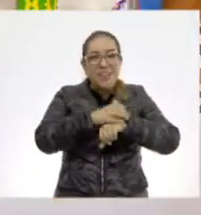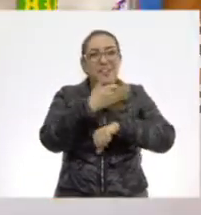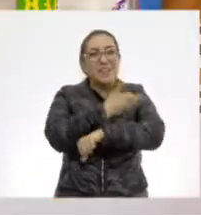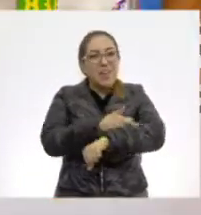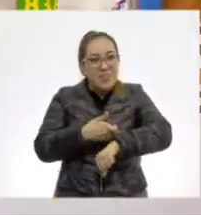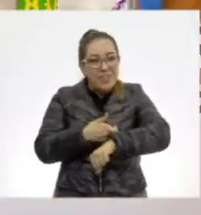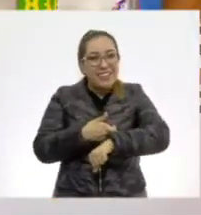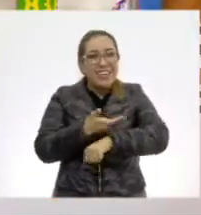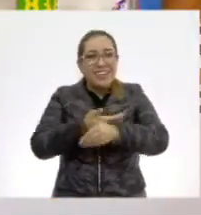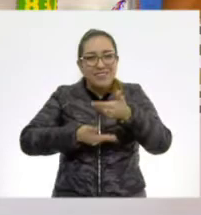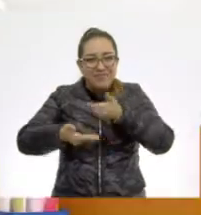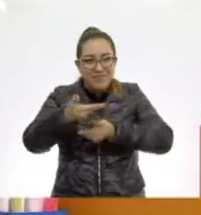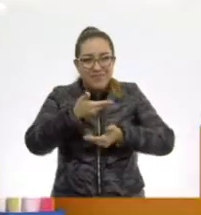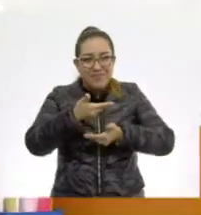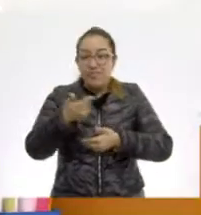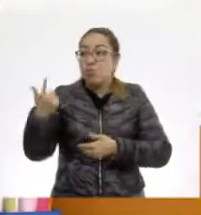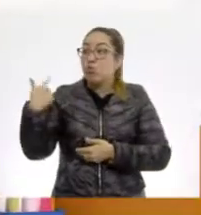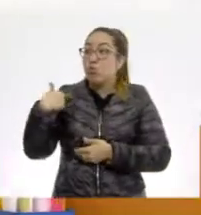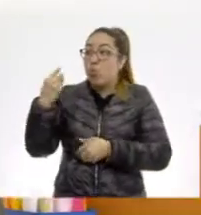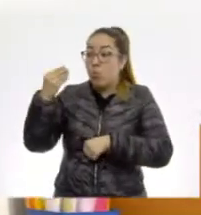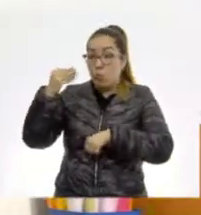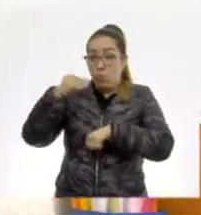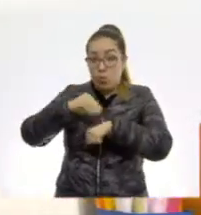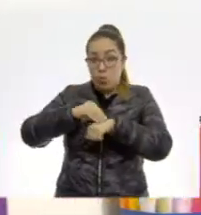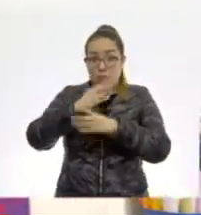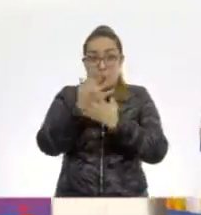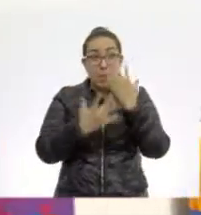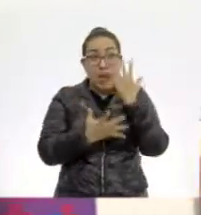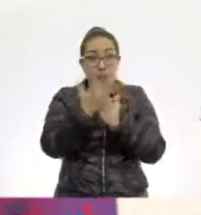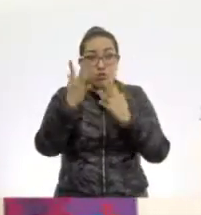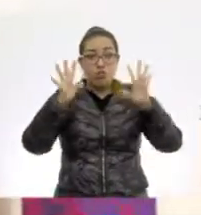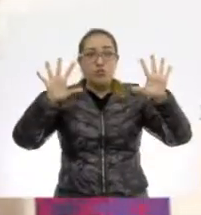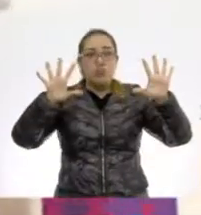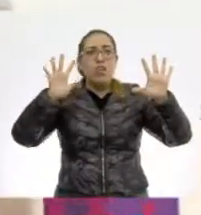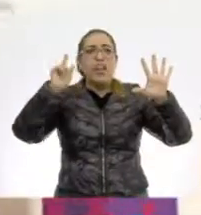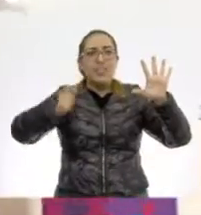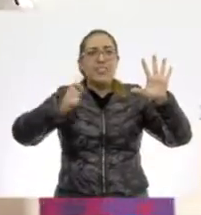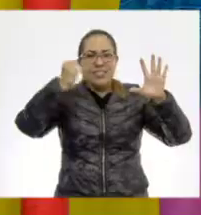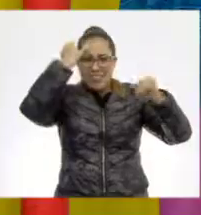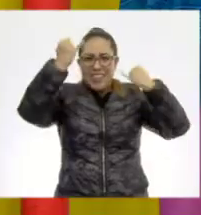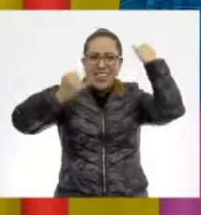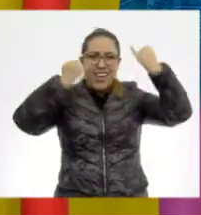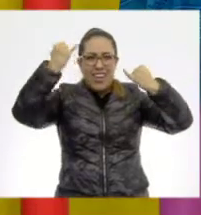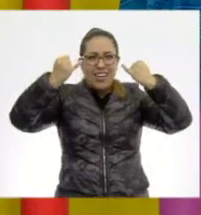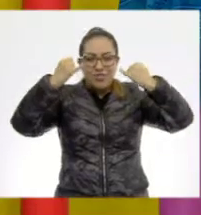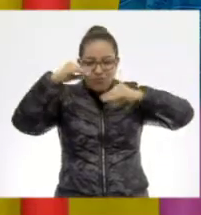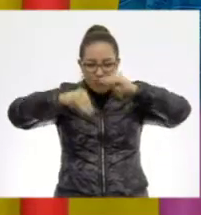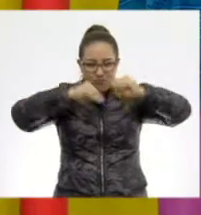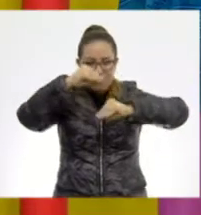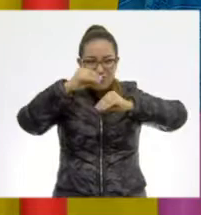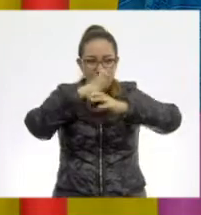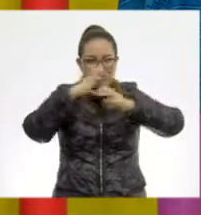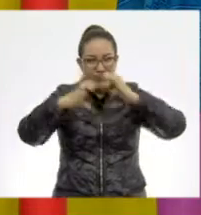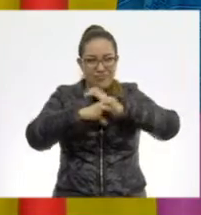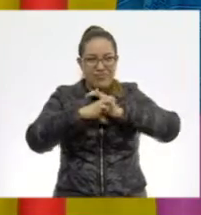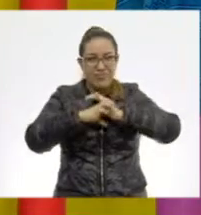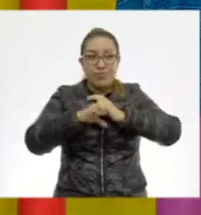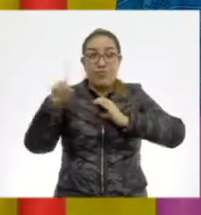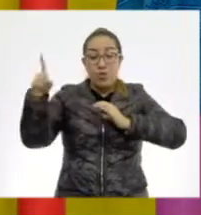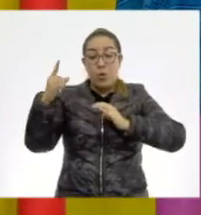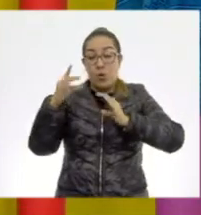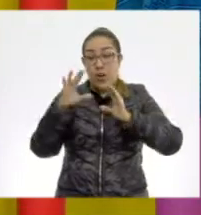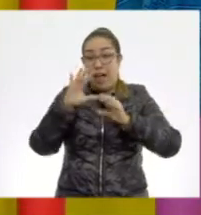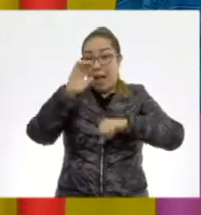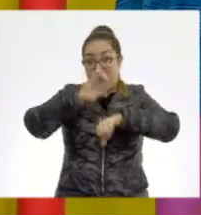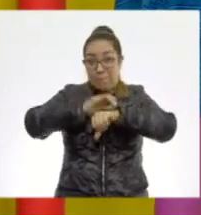bien. Yo voy a poner creativo en mis manos porque las manos me ayudan a hacer nuevas cosas. Yo voy a poner